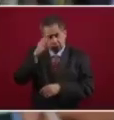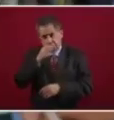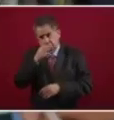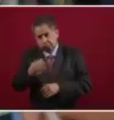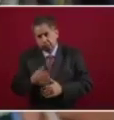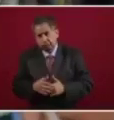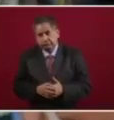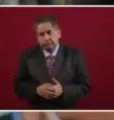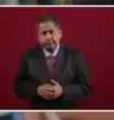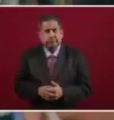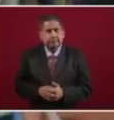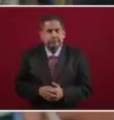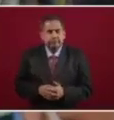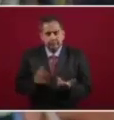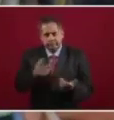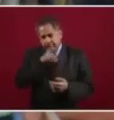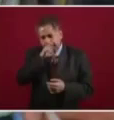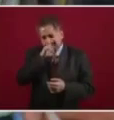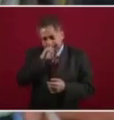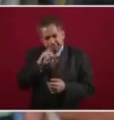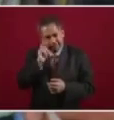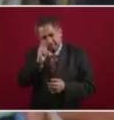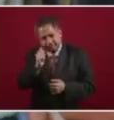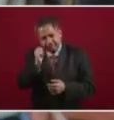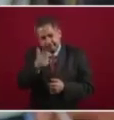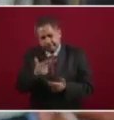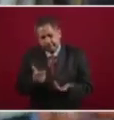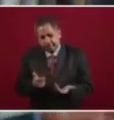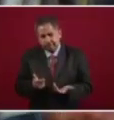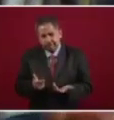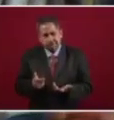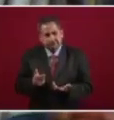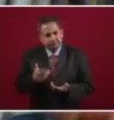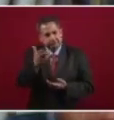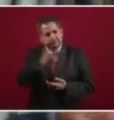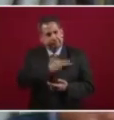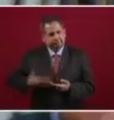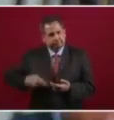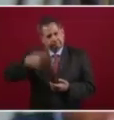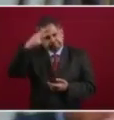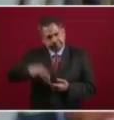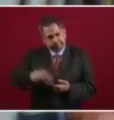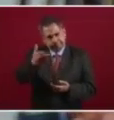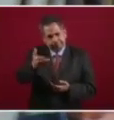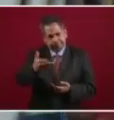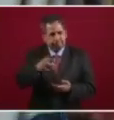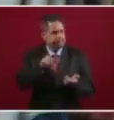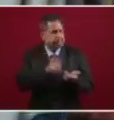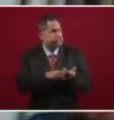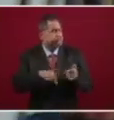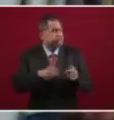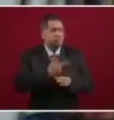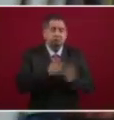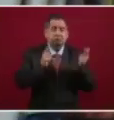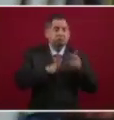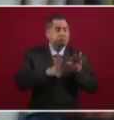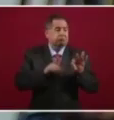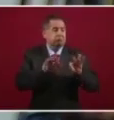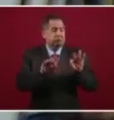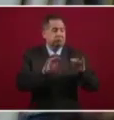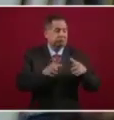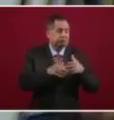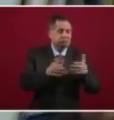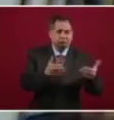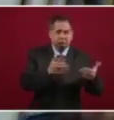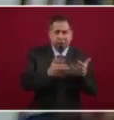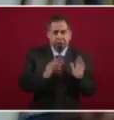presidente. ¿No le preocupa, señor presidente de la República, que esa libertad sea, o como lo